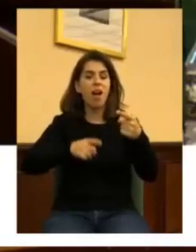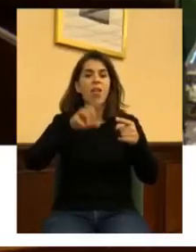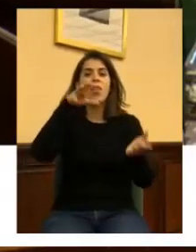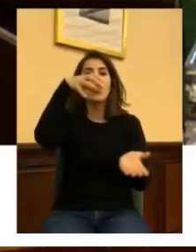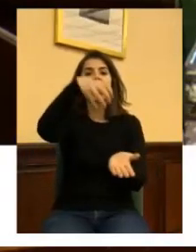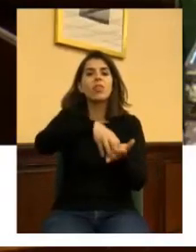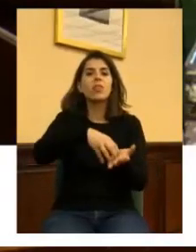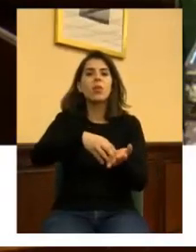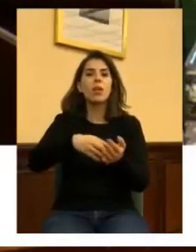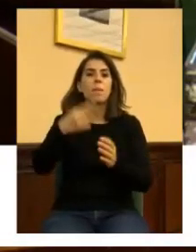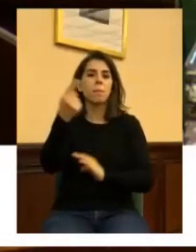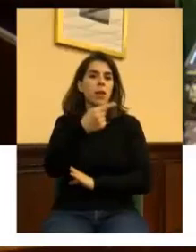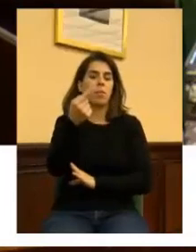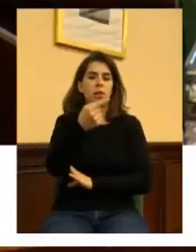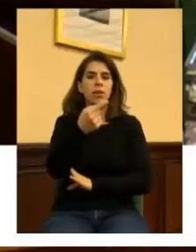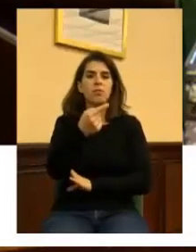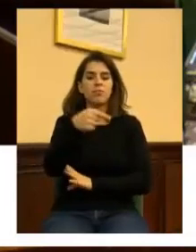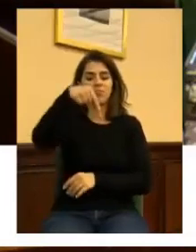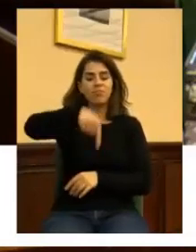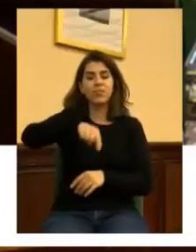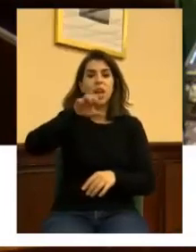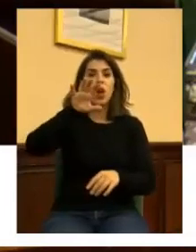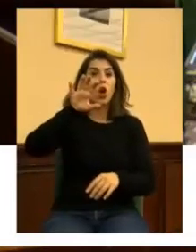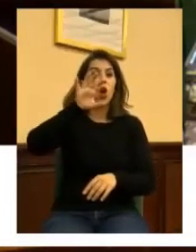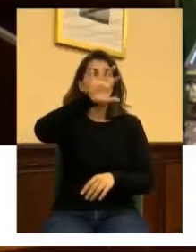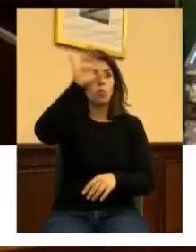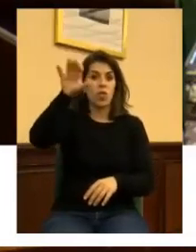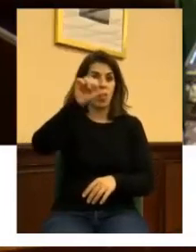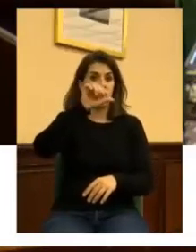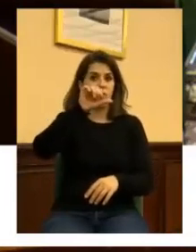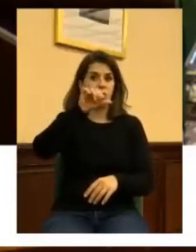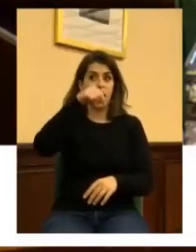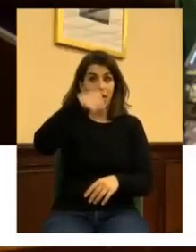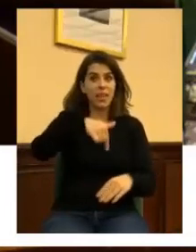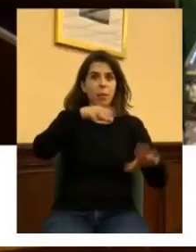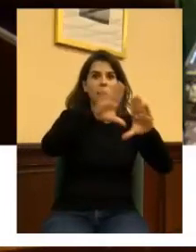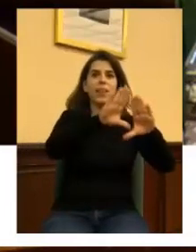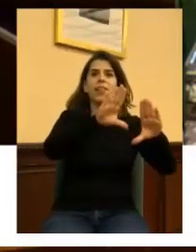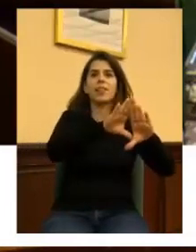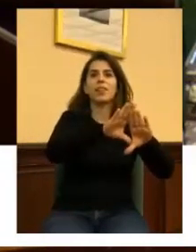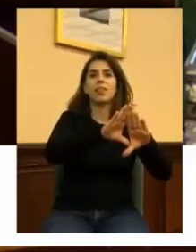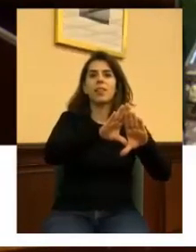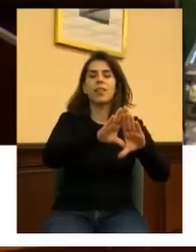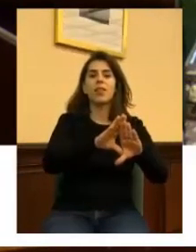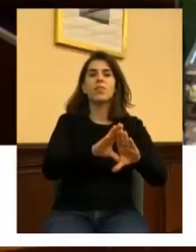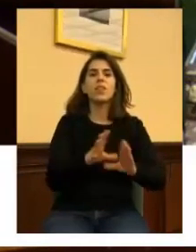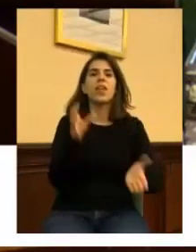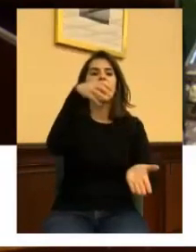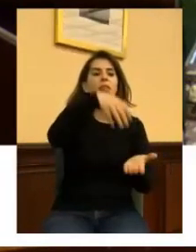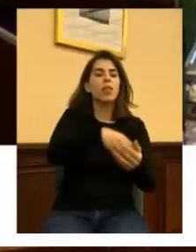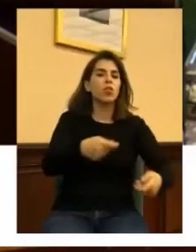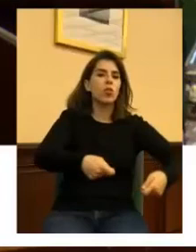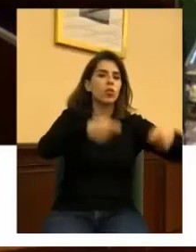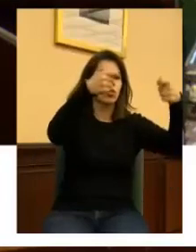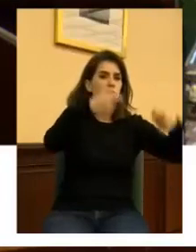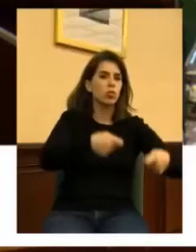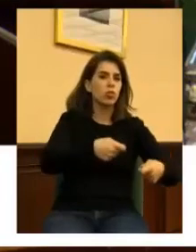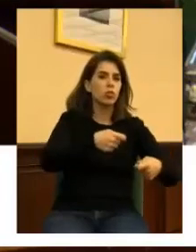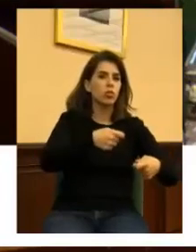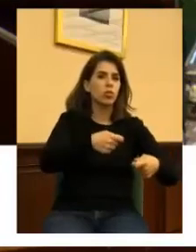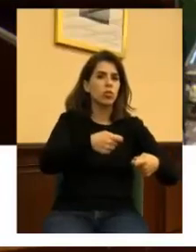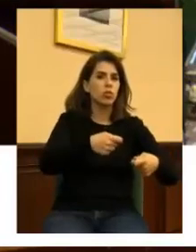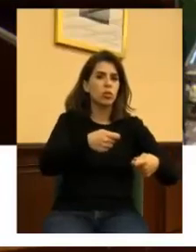primaria. De hecho, en nuestra comunidad, por ejemplo, en la Comunidad de Madrid, hay más centros privados subvencionados, que representan